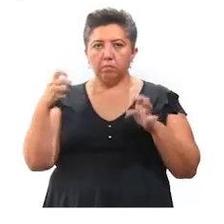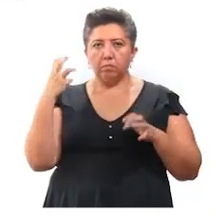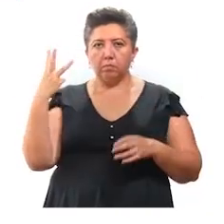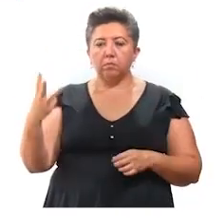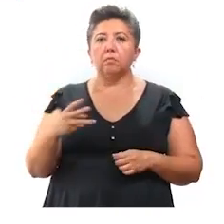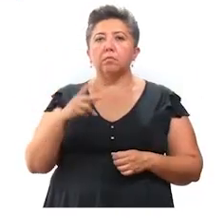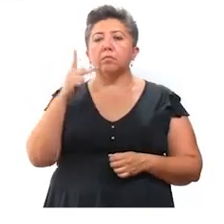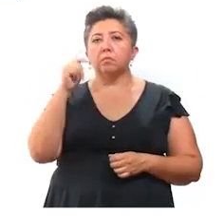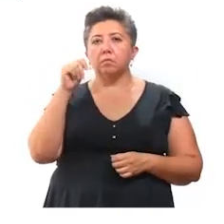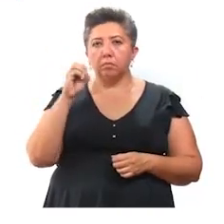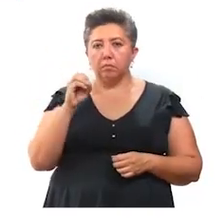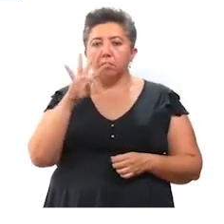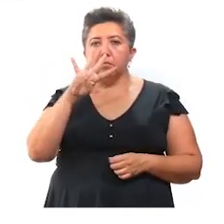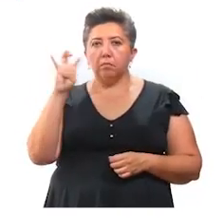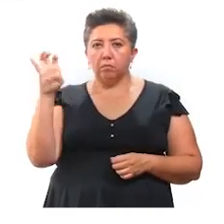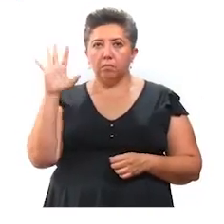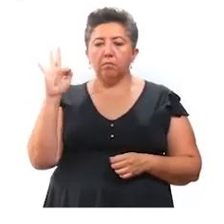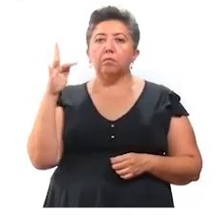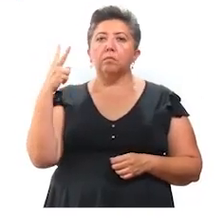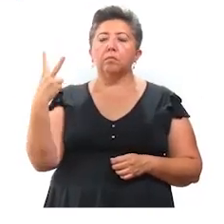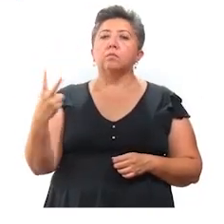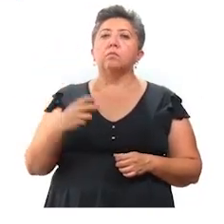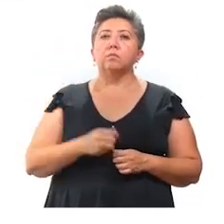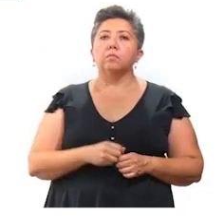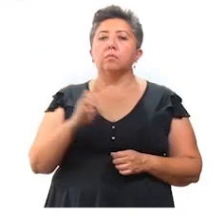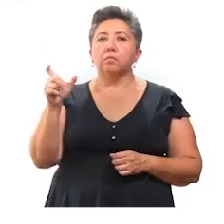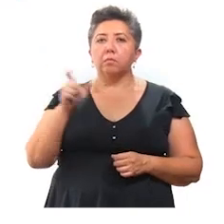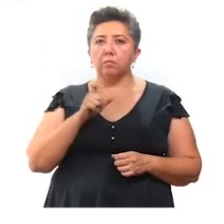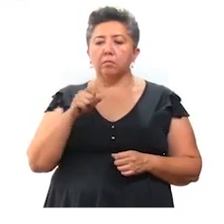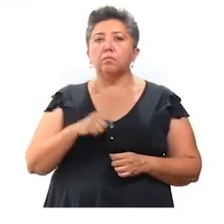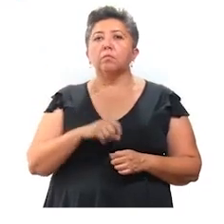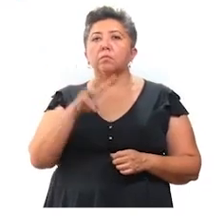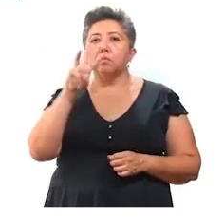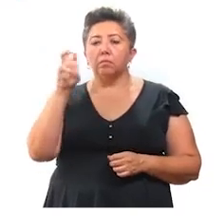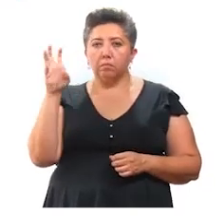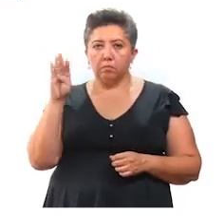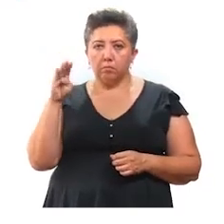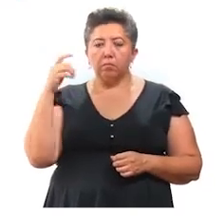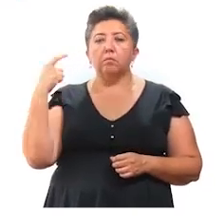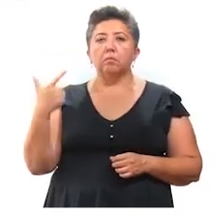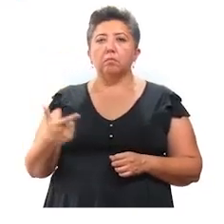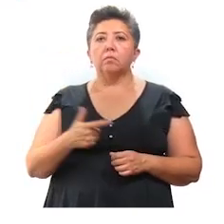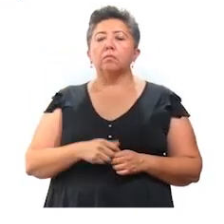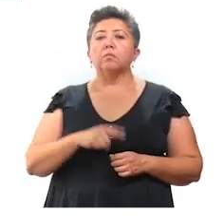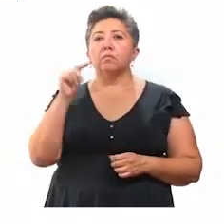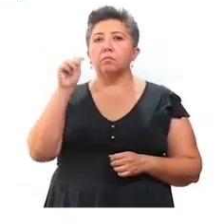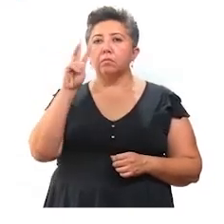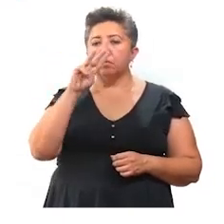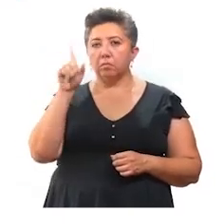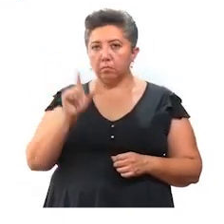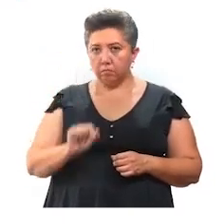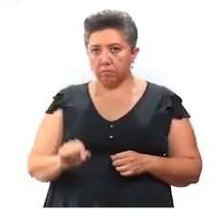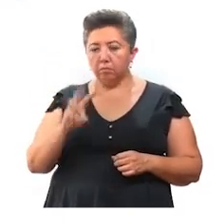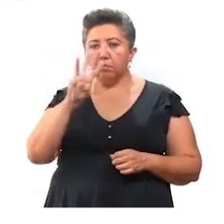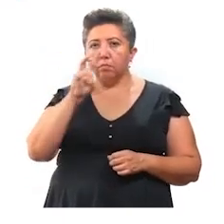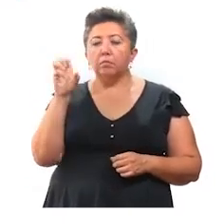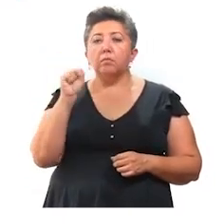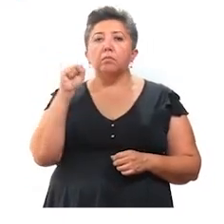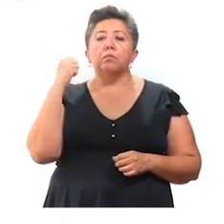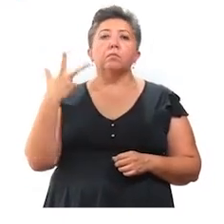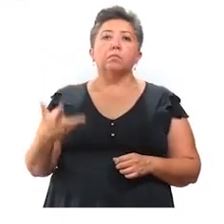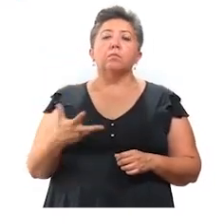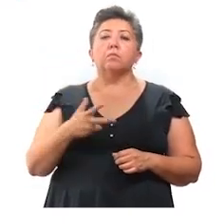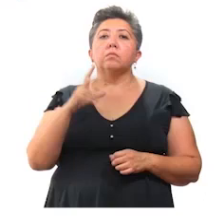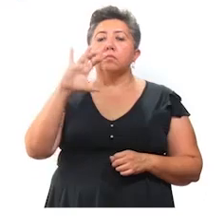703, Peto, 442, Oxcuscap, 397, Temozón,